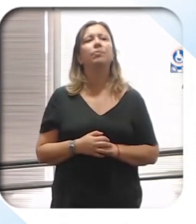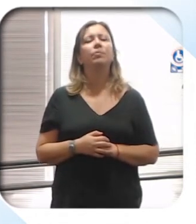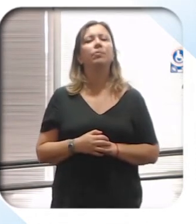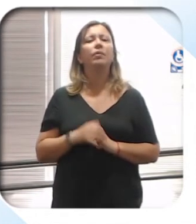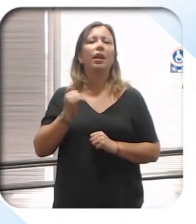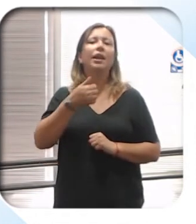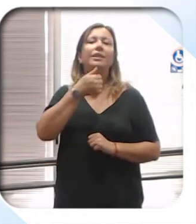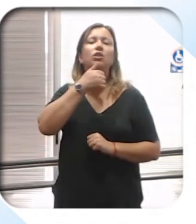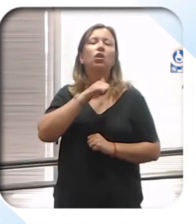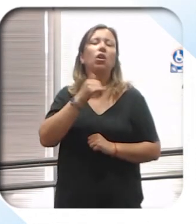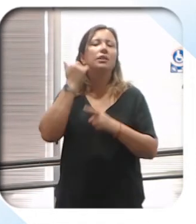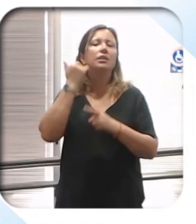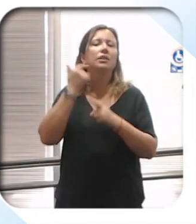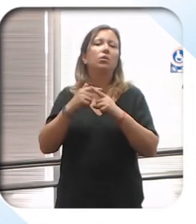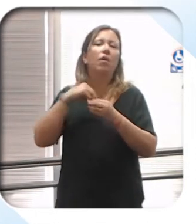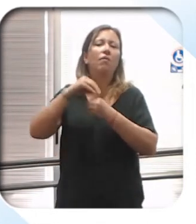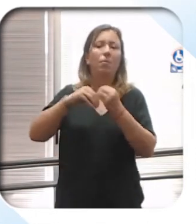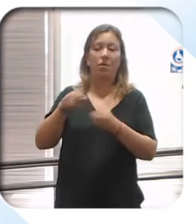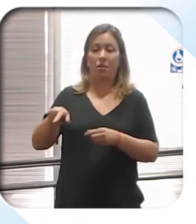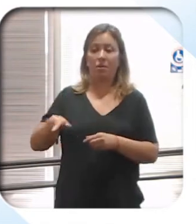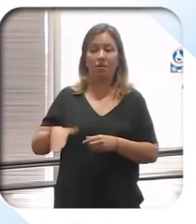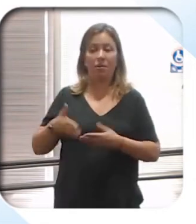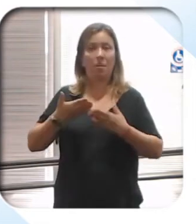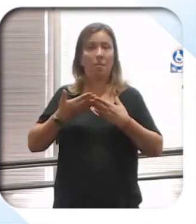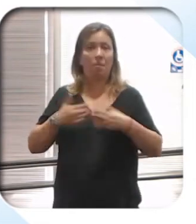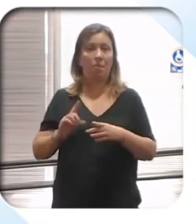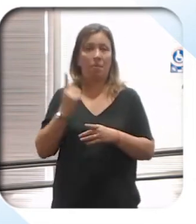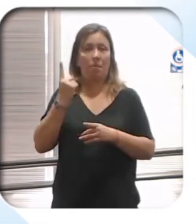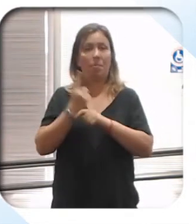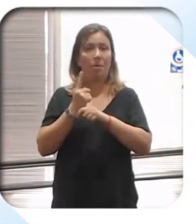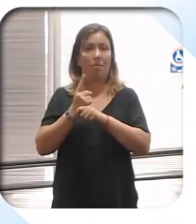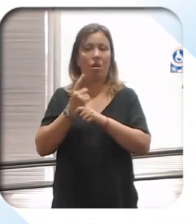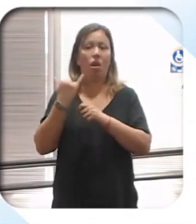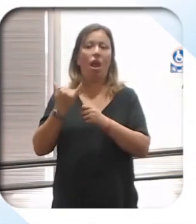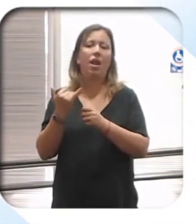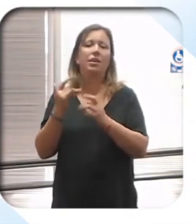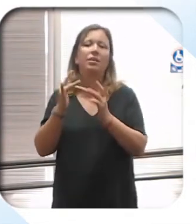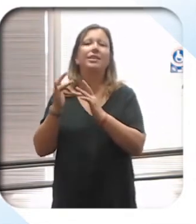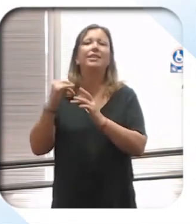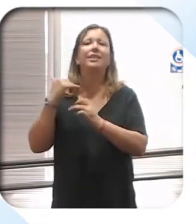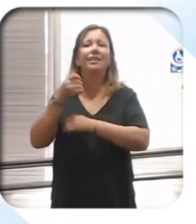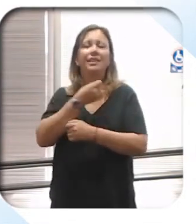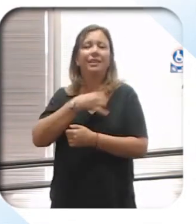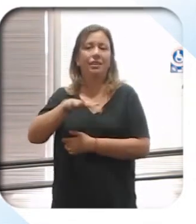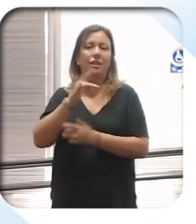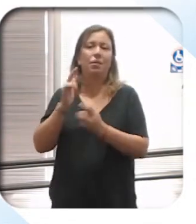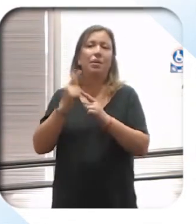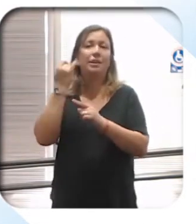Historia sexual familiar, por cuanto ellos son los primeros agentes de socialización y de educación sexual.